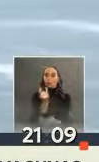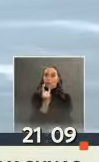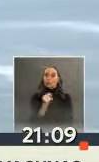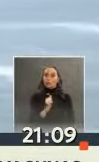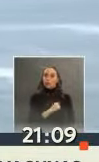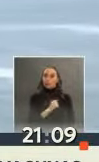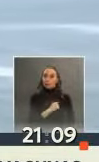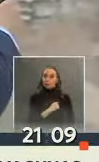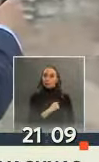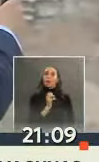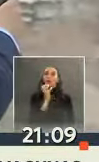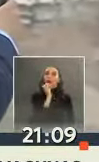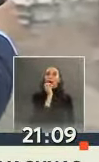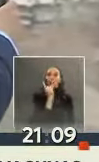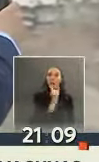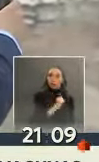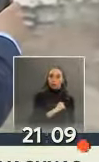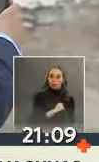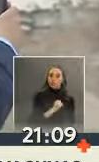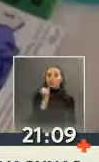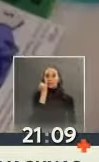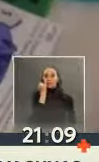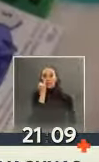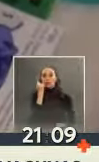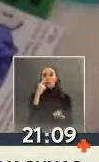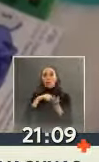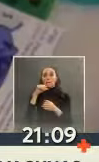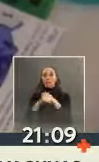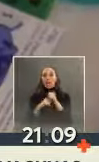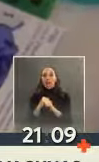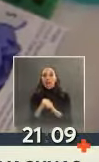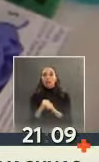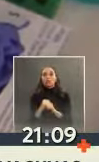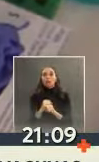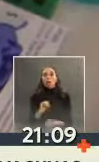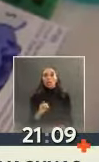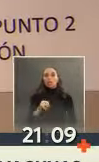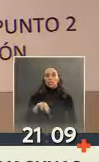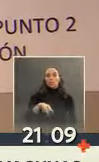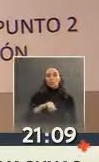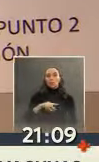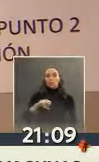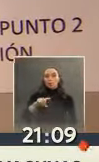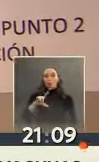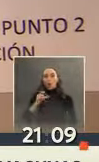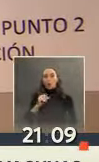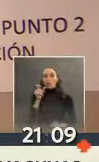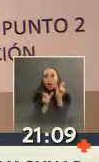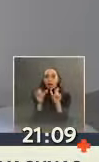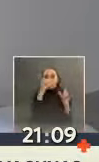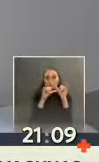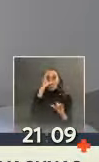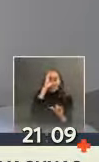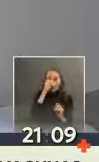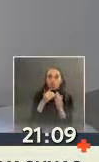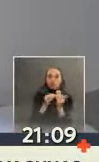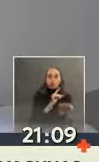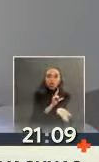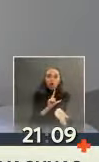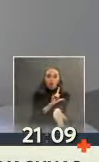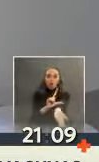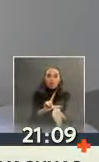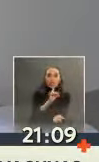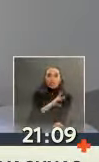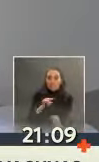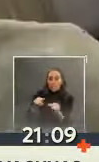de Antofagasta y el Instituto Milenio de Inmunología, los científicos analizan qué lugares de Chile tienen las características para